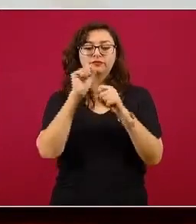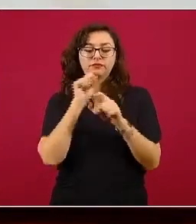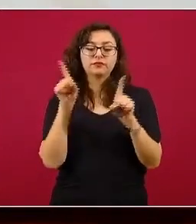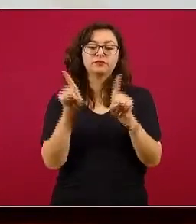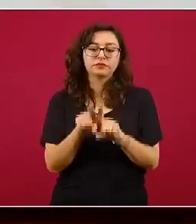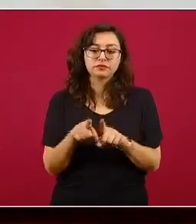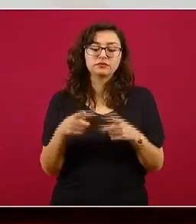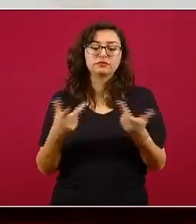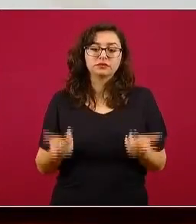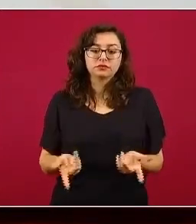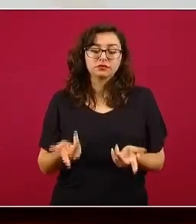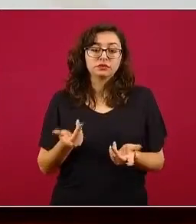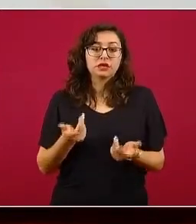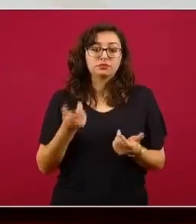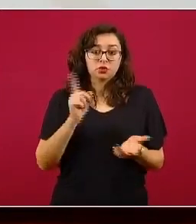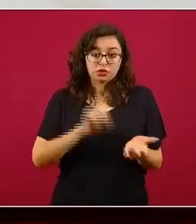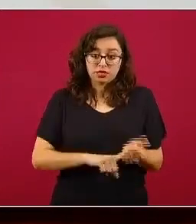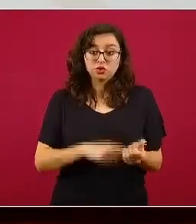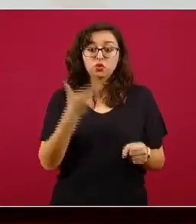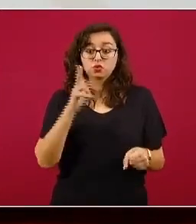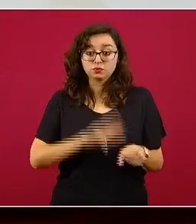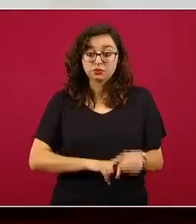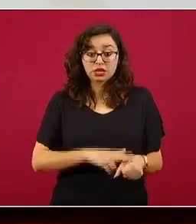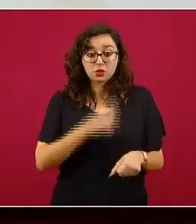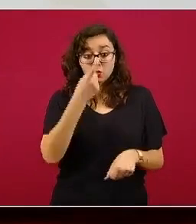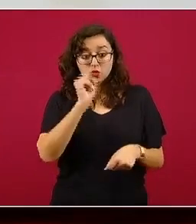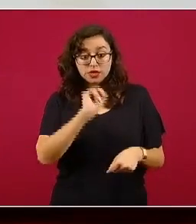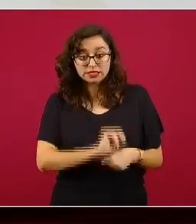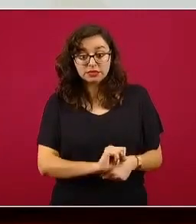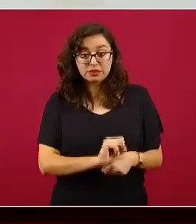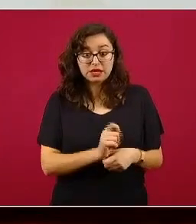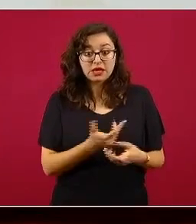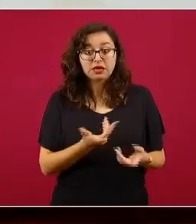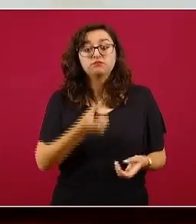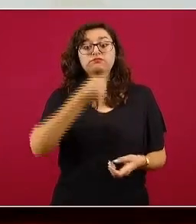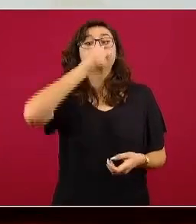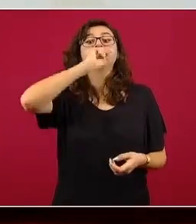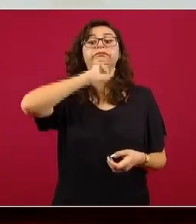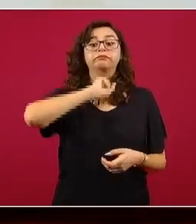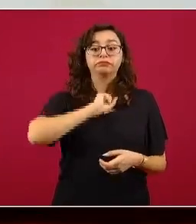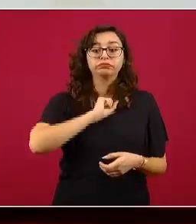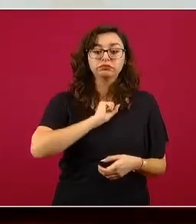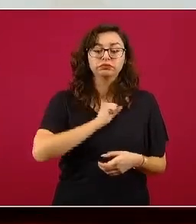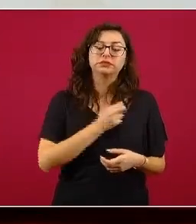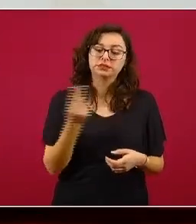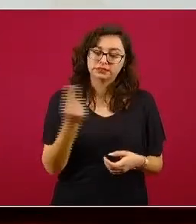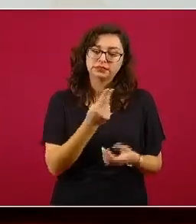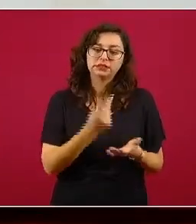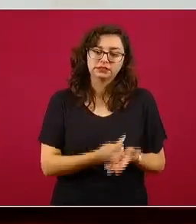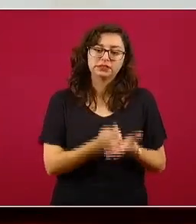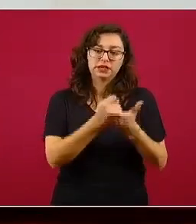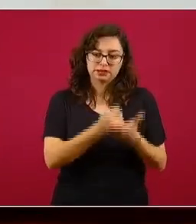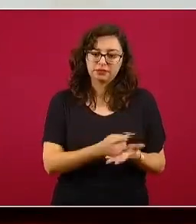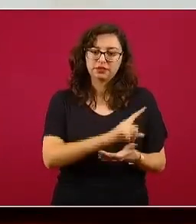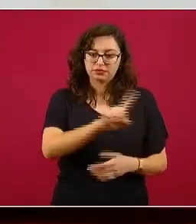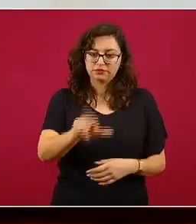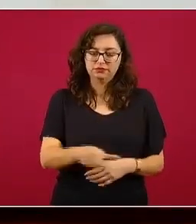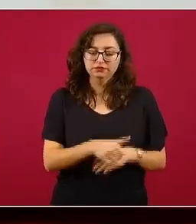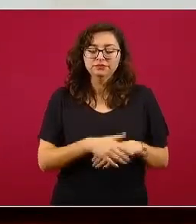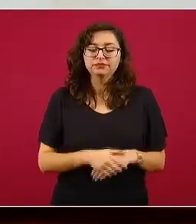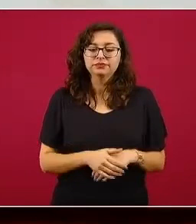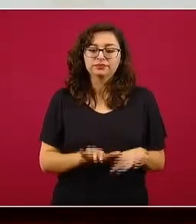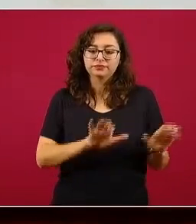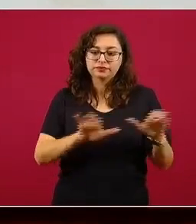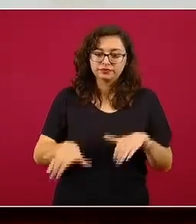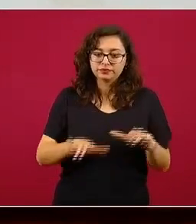COVID-19 y que permanece más de una semana en terapia intensiva. La pregunta de contratación